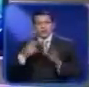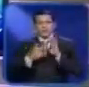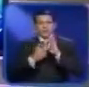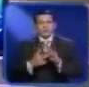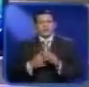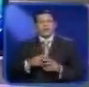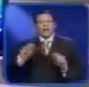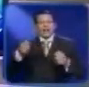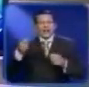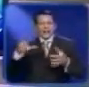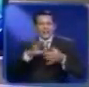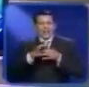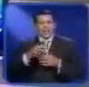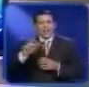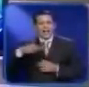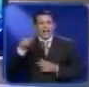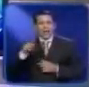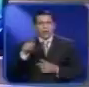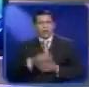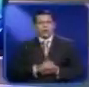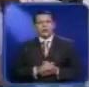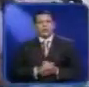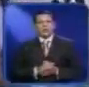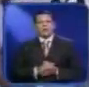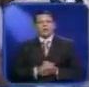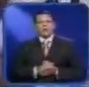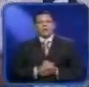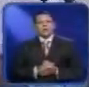nuestro canal Aliado Noticias Caracol.